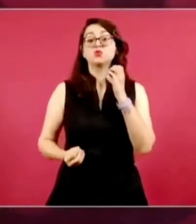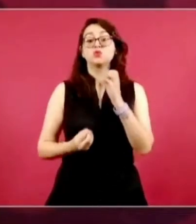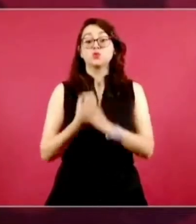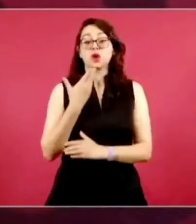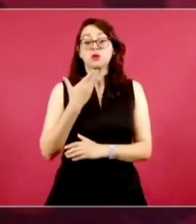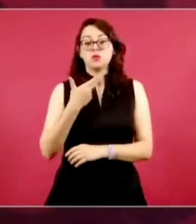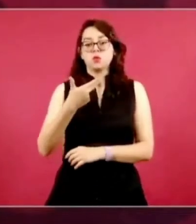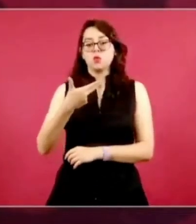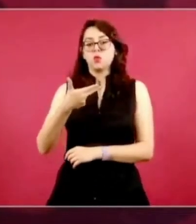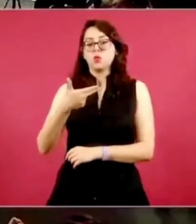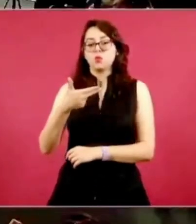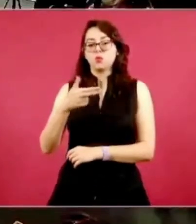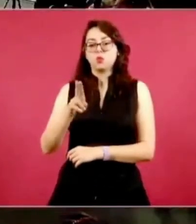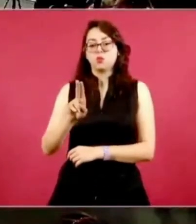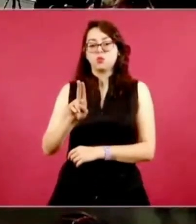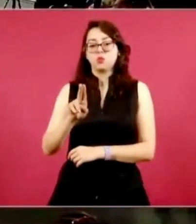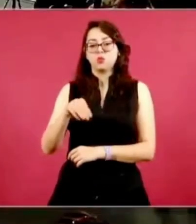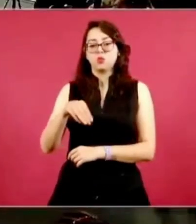de la vida